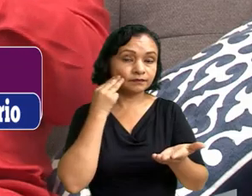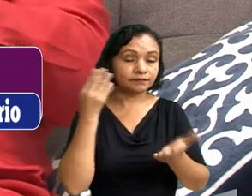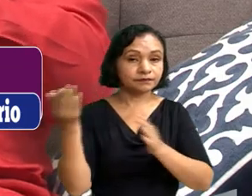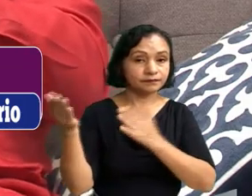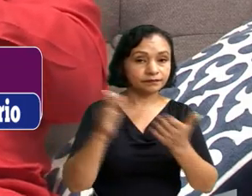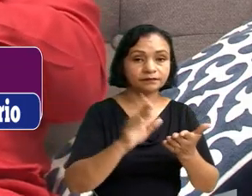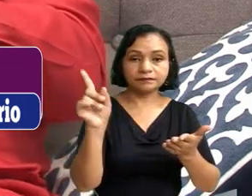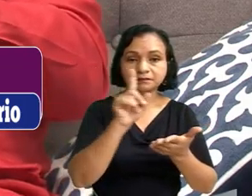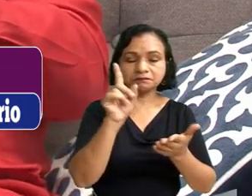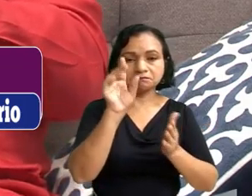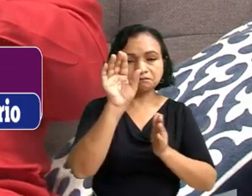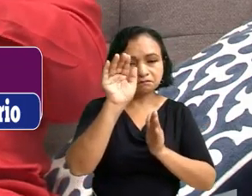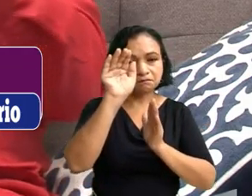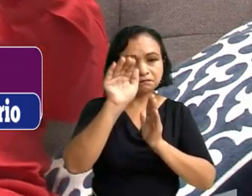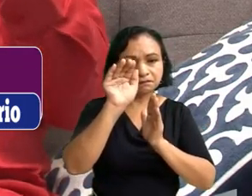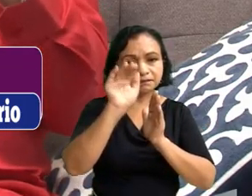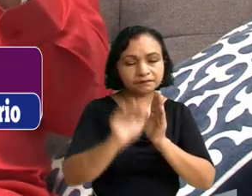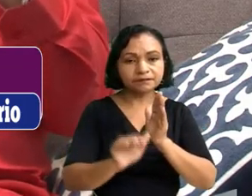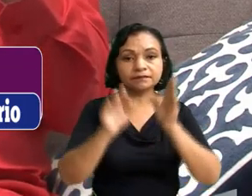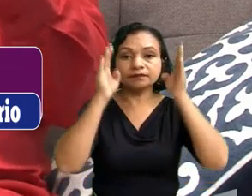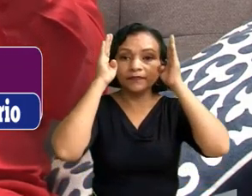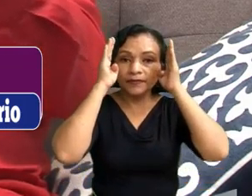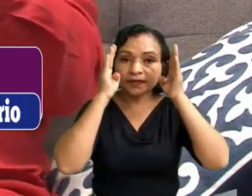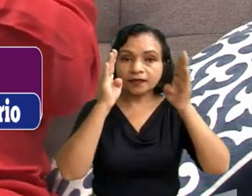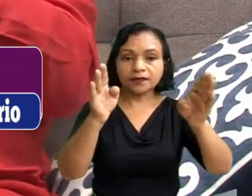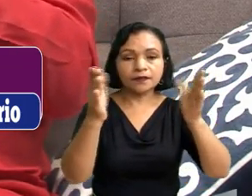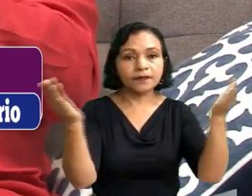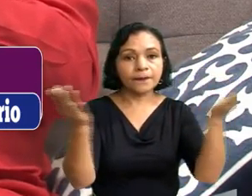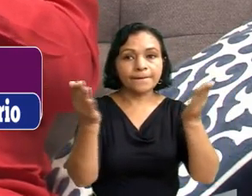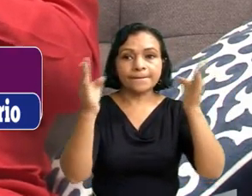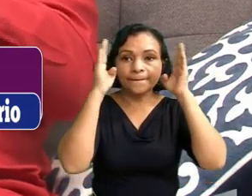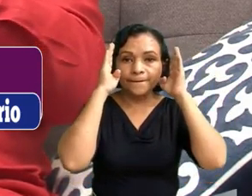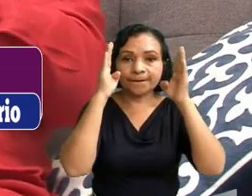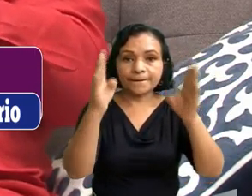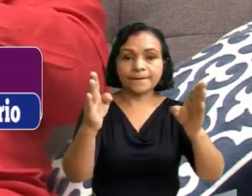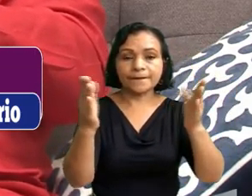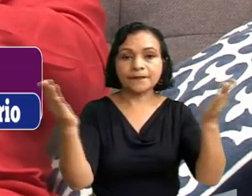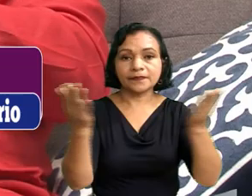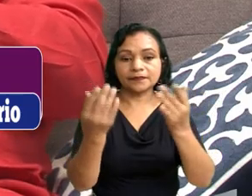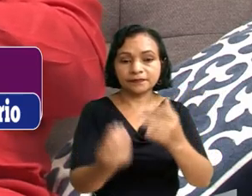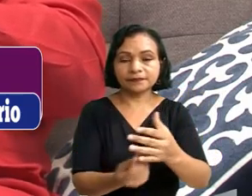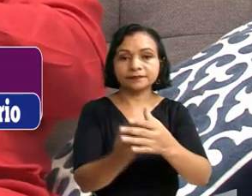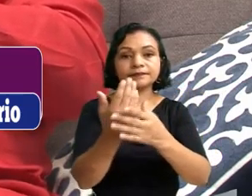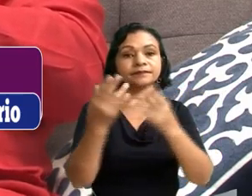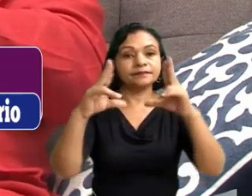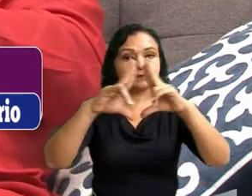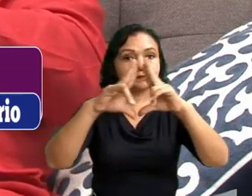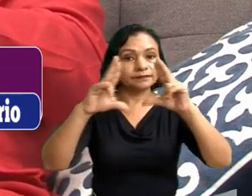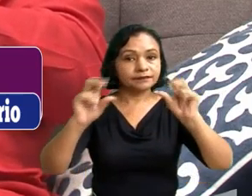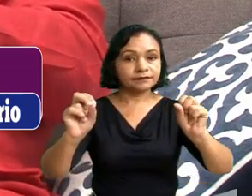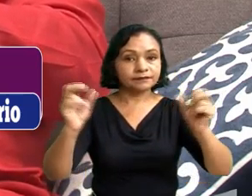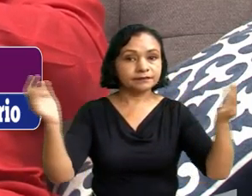materna la cobertura como aumentado la cobertura a fundación nicaragua